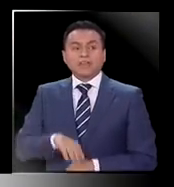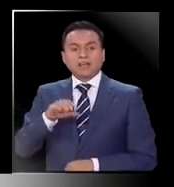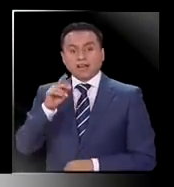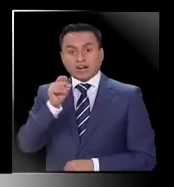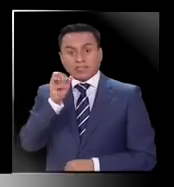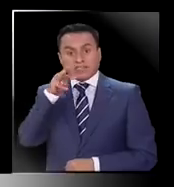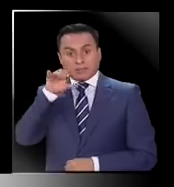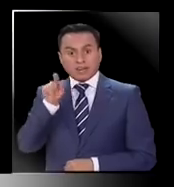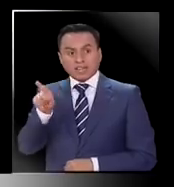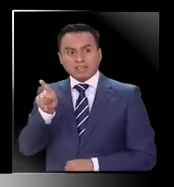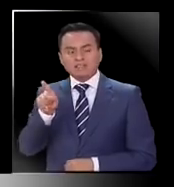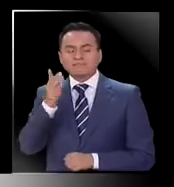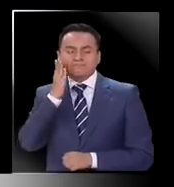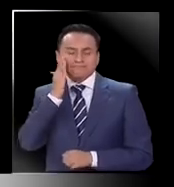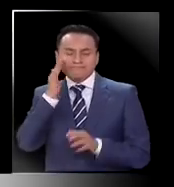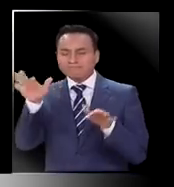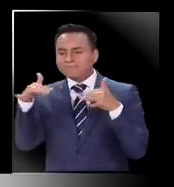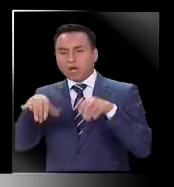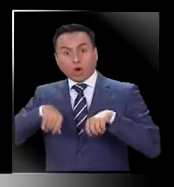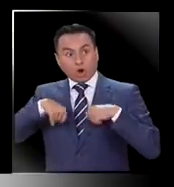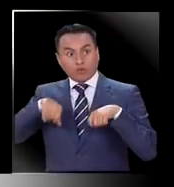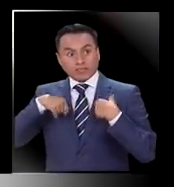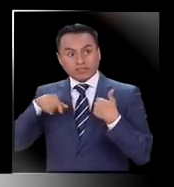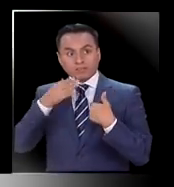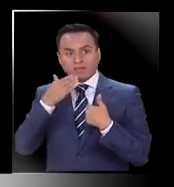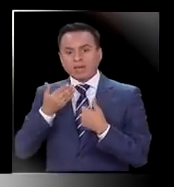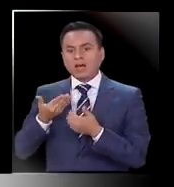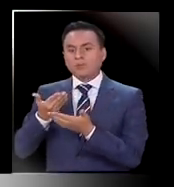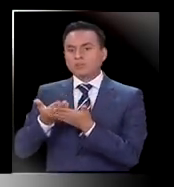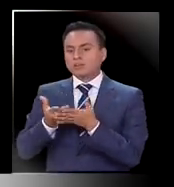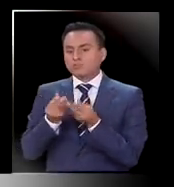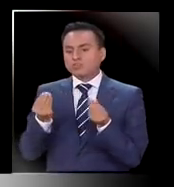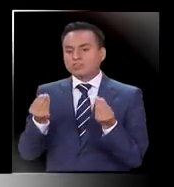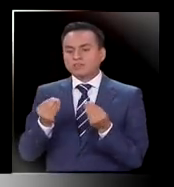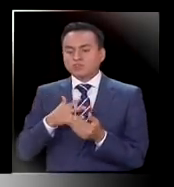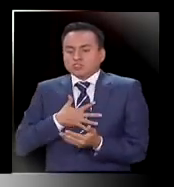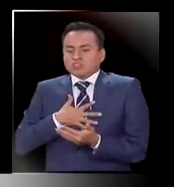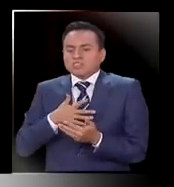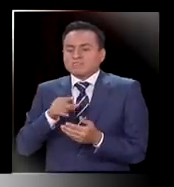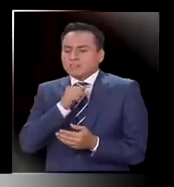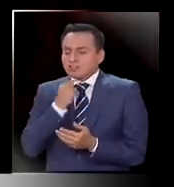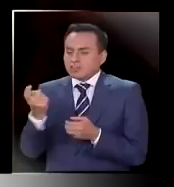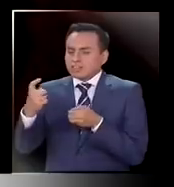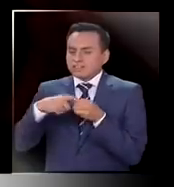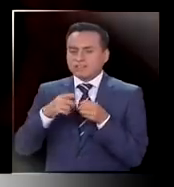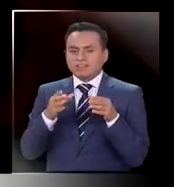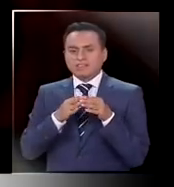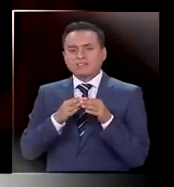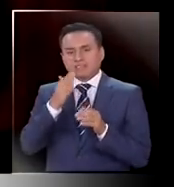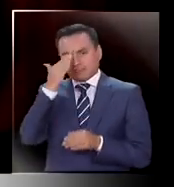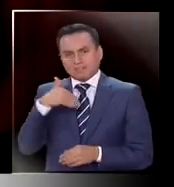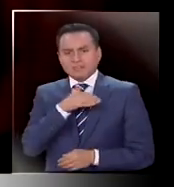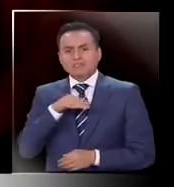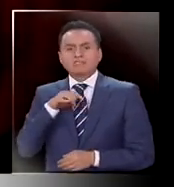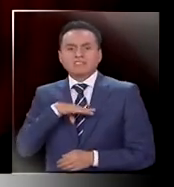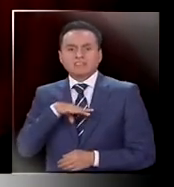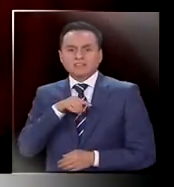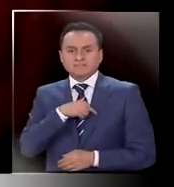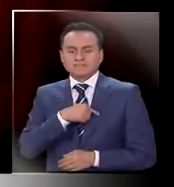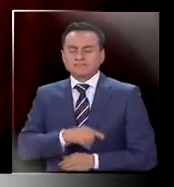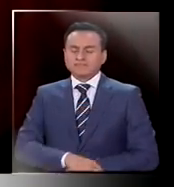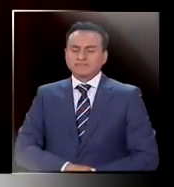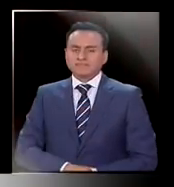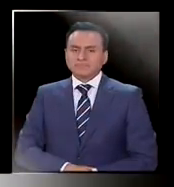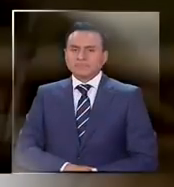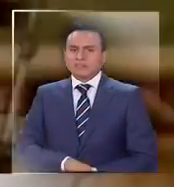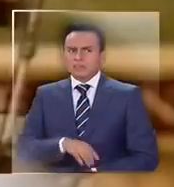Caradima es conocido por ser carismático entre los jóvenes y por aportar muchas vocaciones sacerdotales a la Iglesia chilena. Y